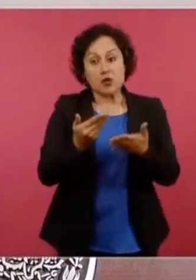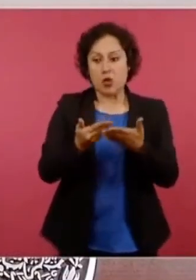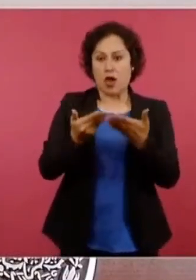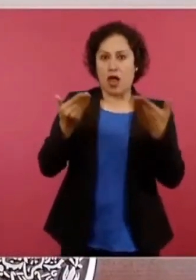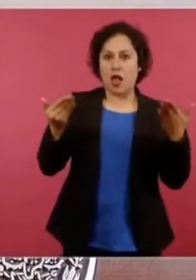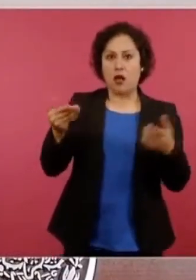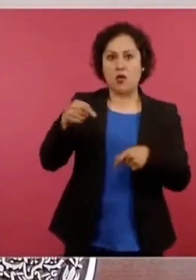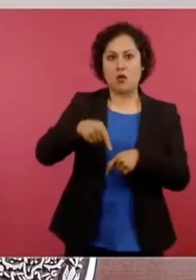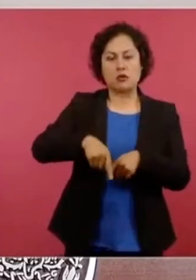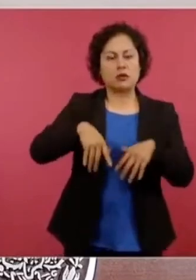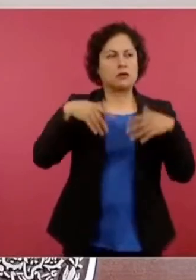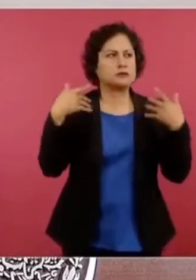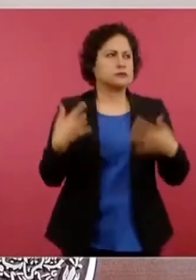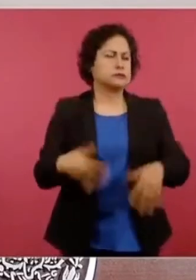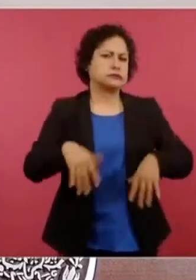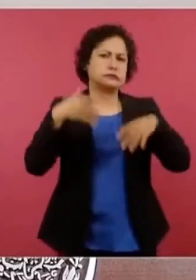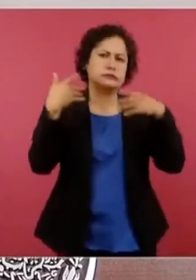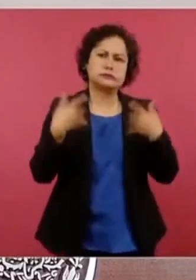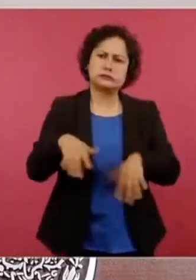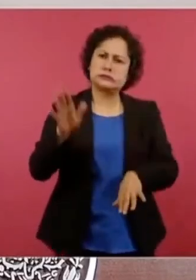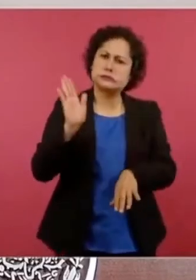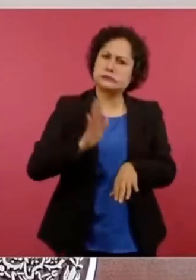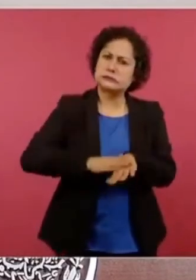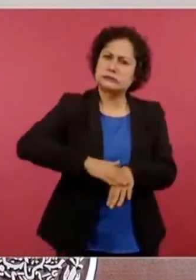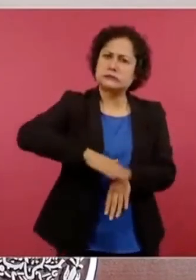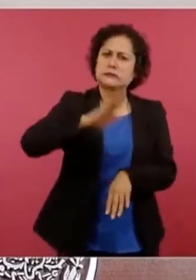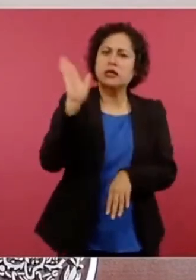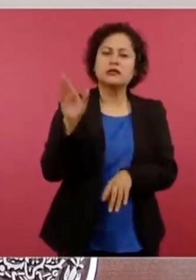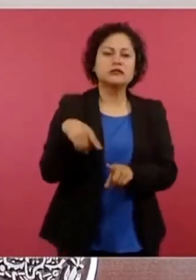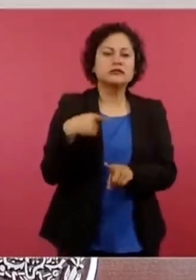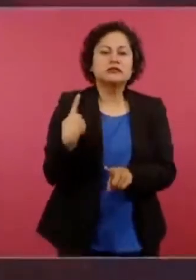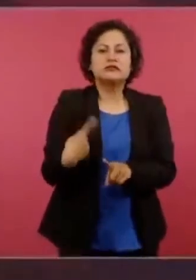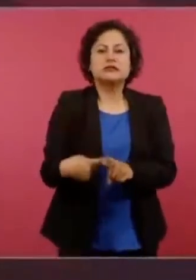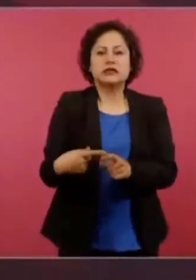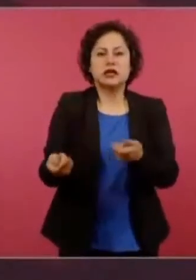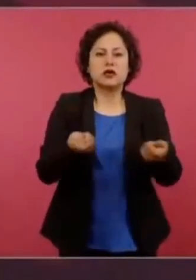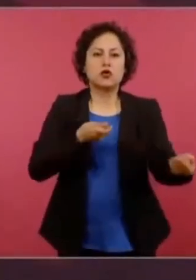la prensa al servicio del dinero.